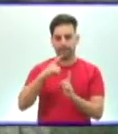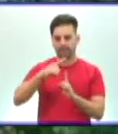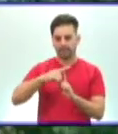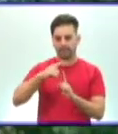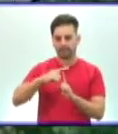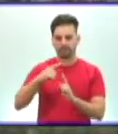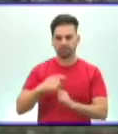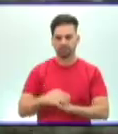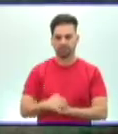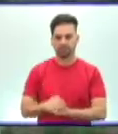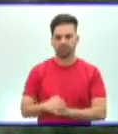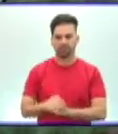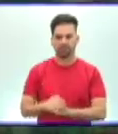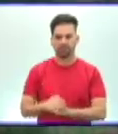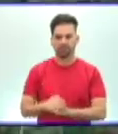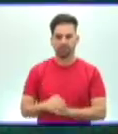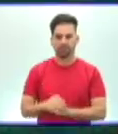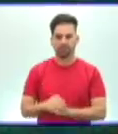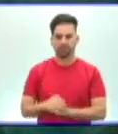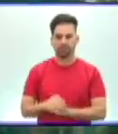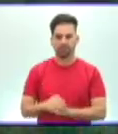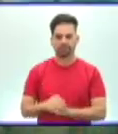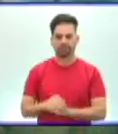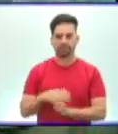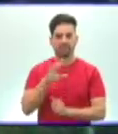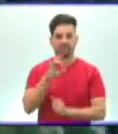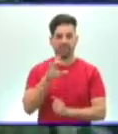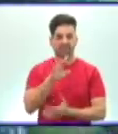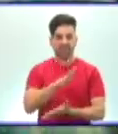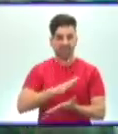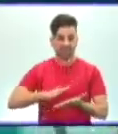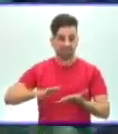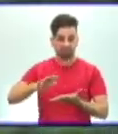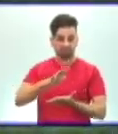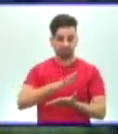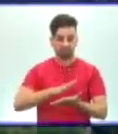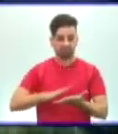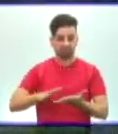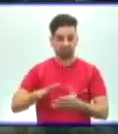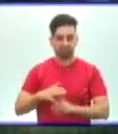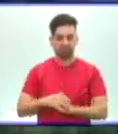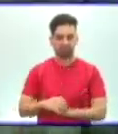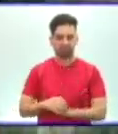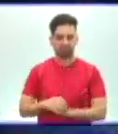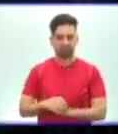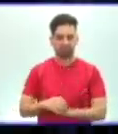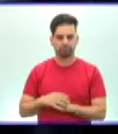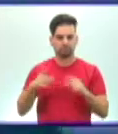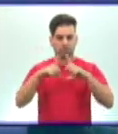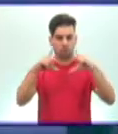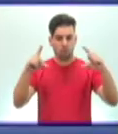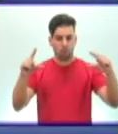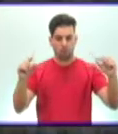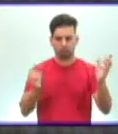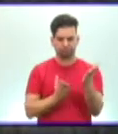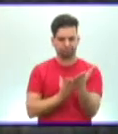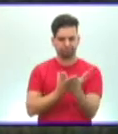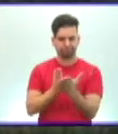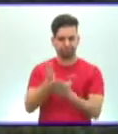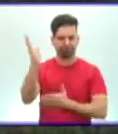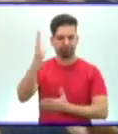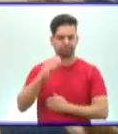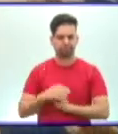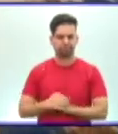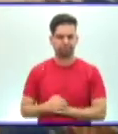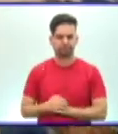Las 15 zonas con sus correspondientes áreas y lugares están distribuidas por todo el archipiélago cubano e indican